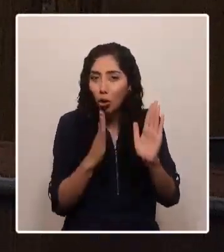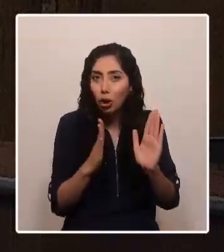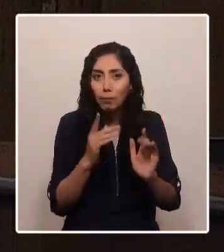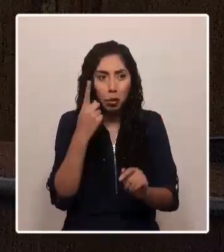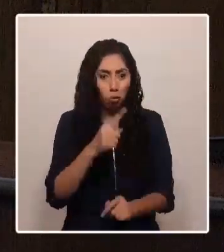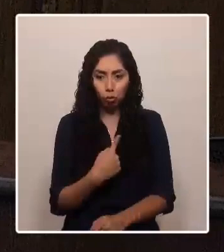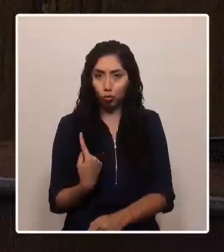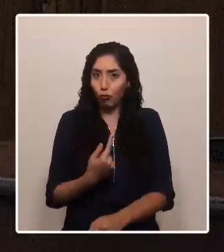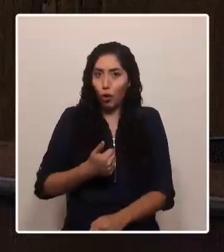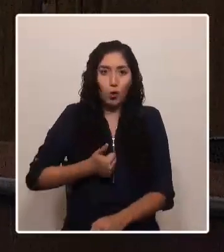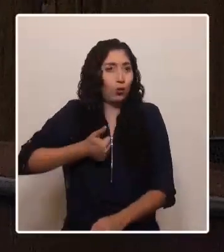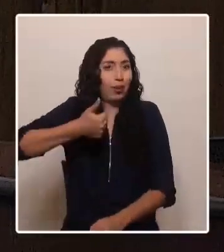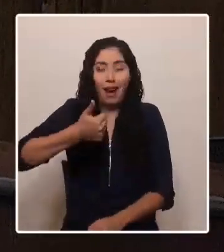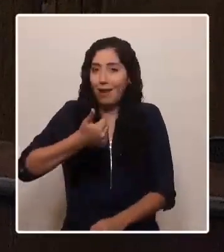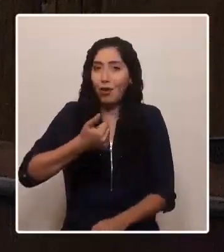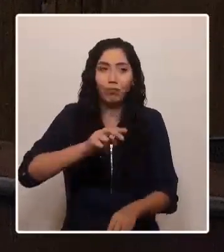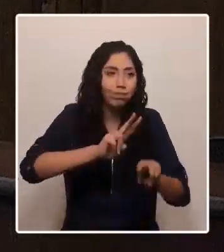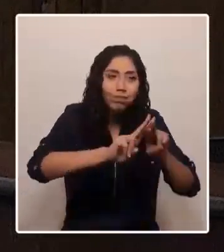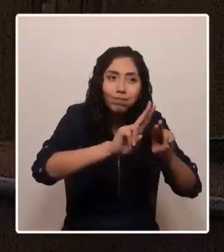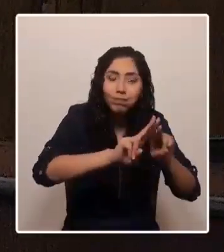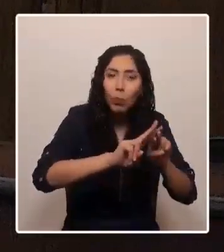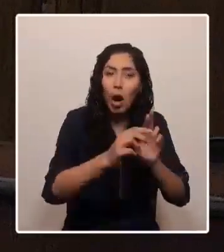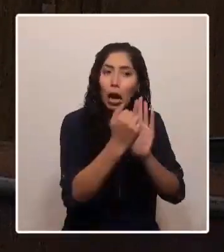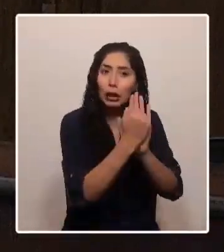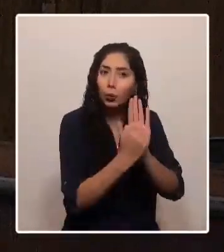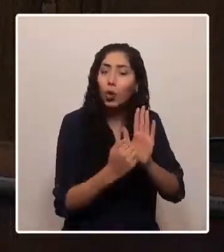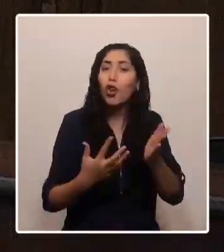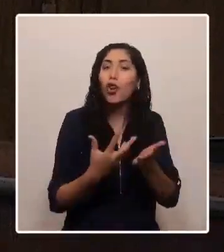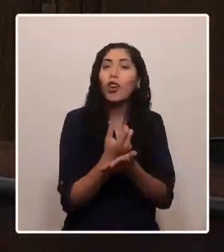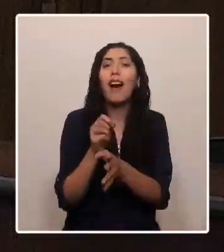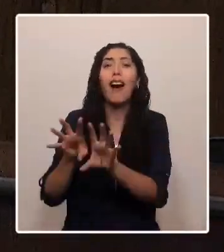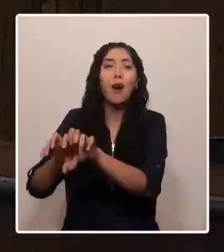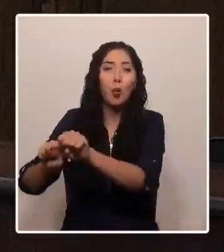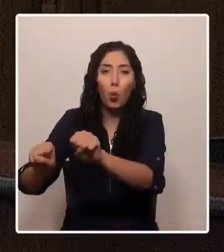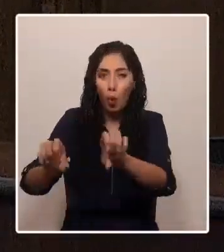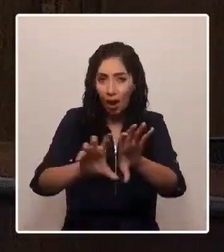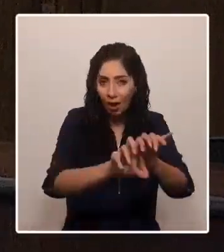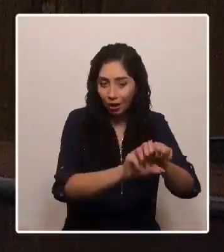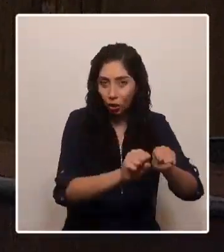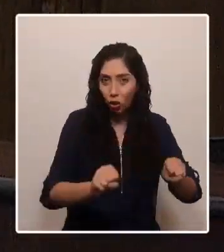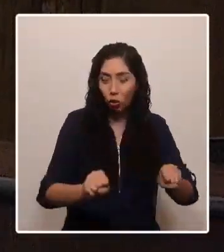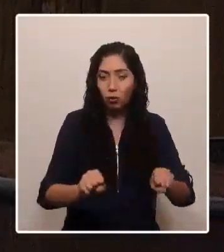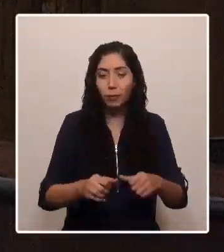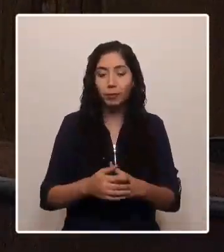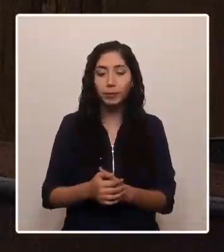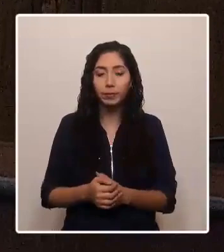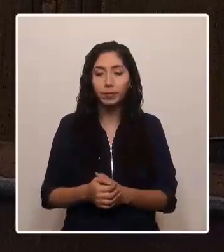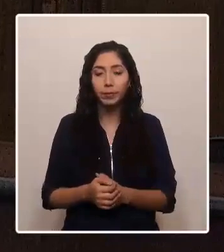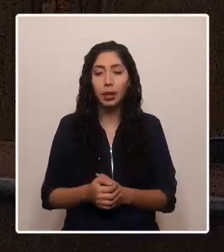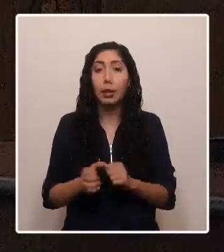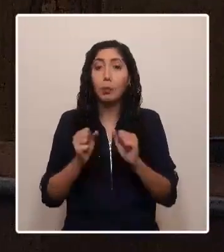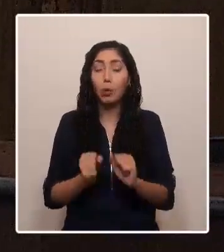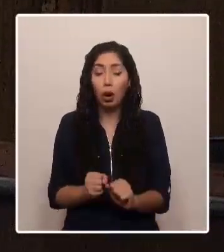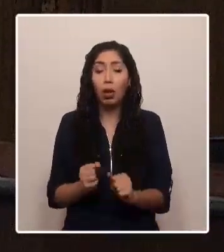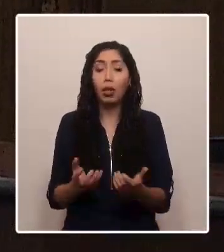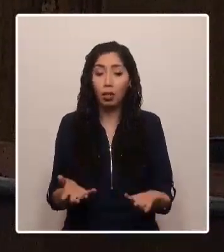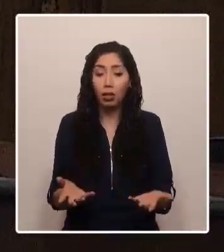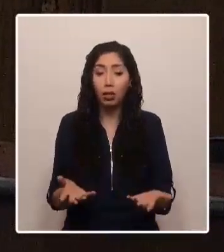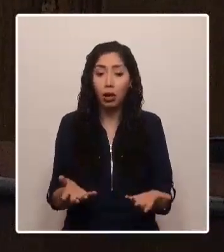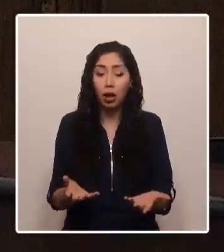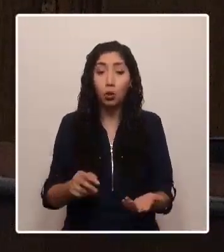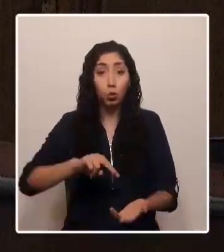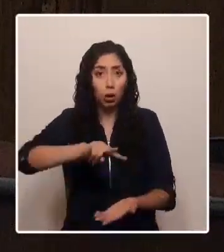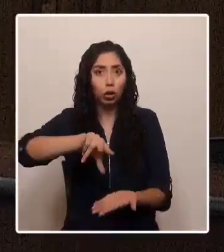necesario con la finalidad de que sean artículos de consenso y que verdaderamente nos sirvan para proyectarnos como